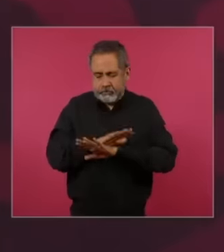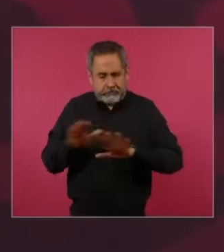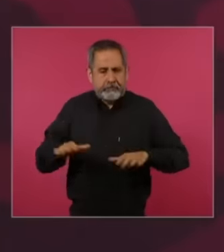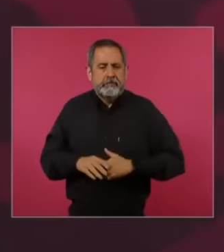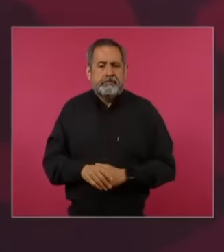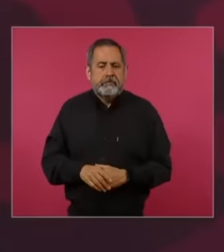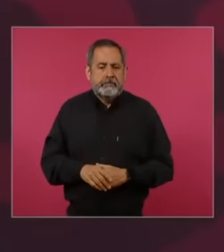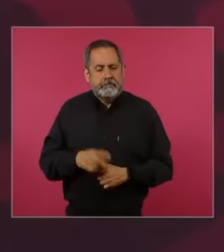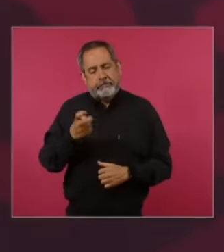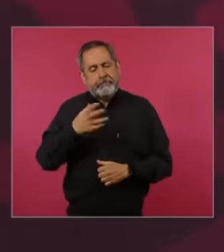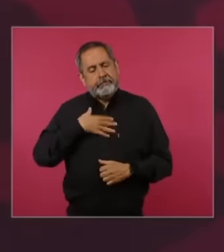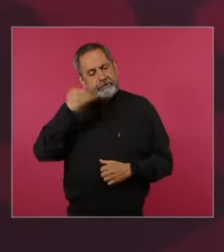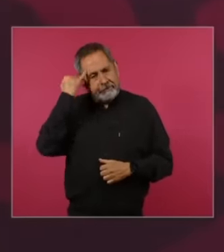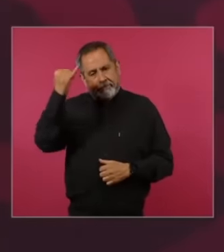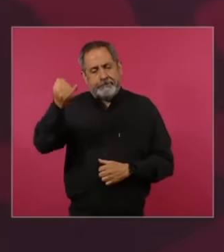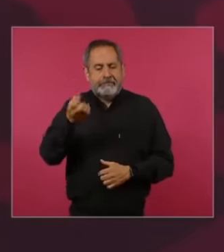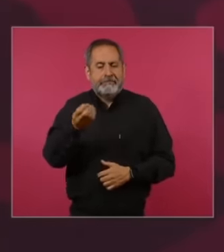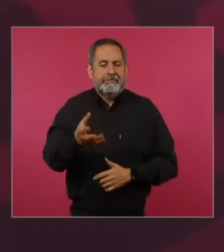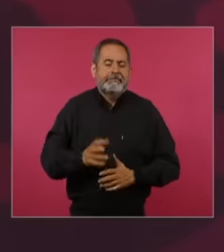Ese es